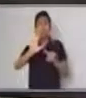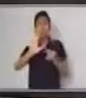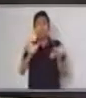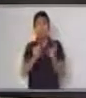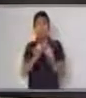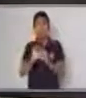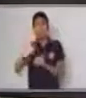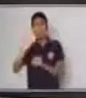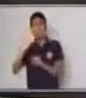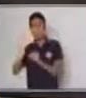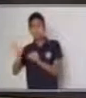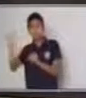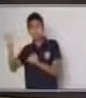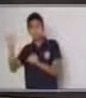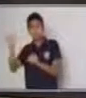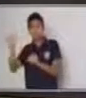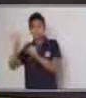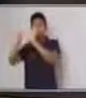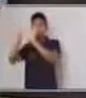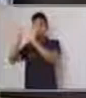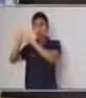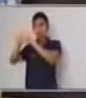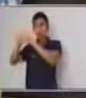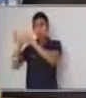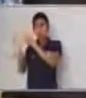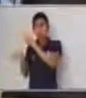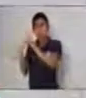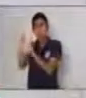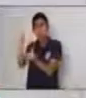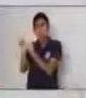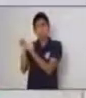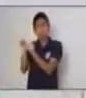y 9 por 25 es 225.